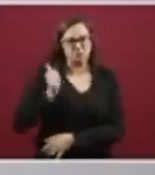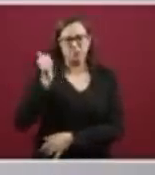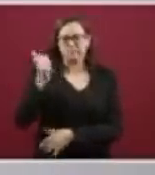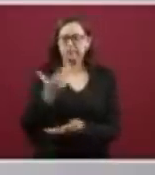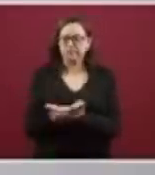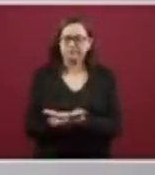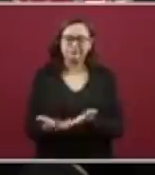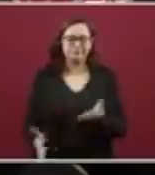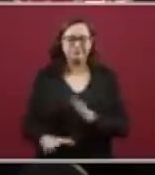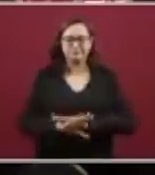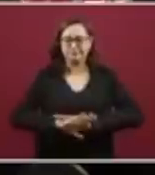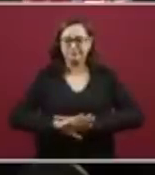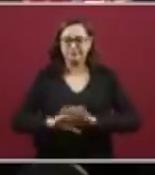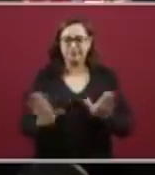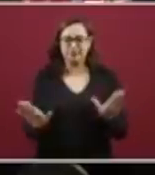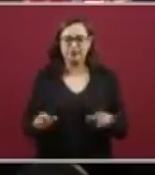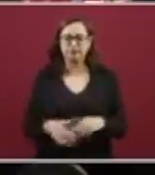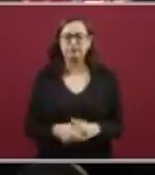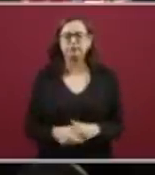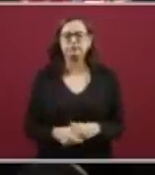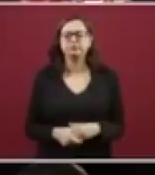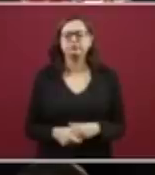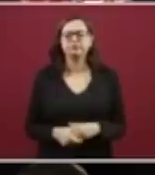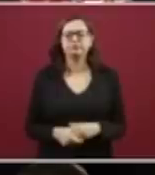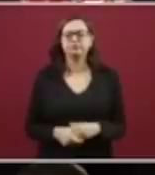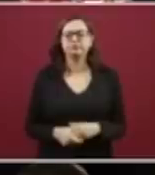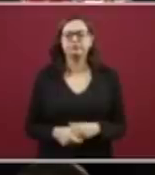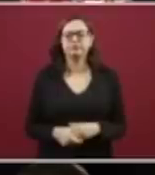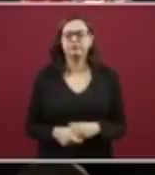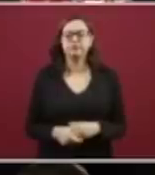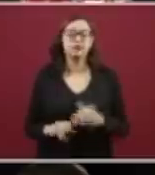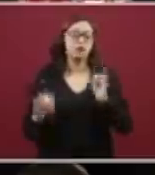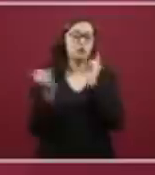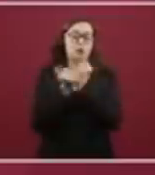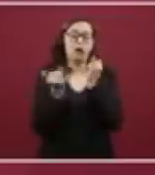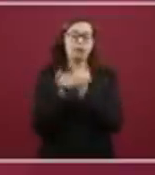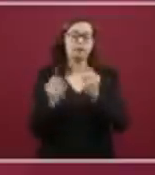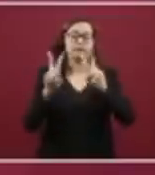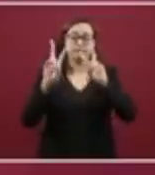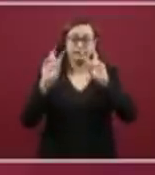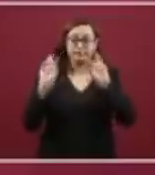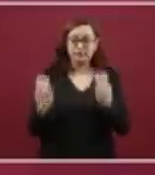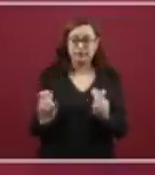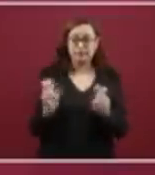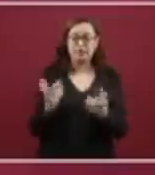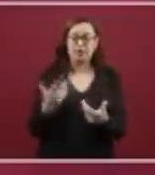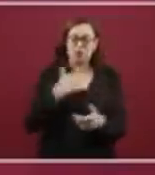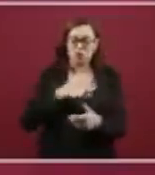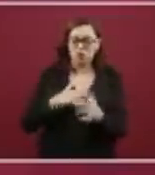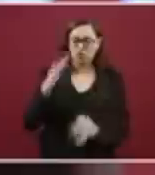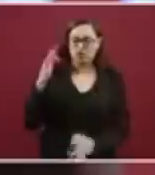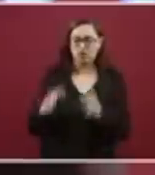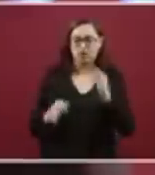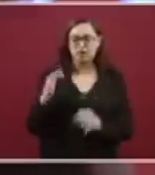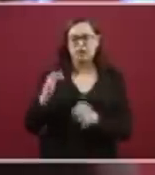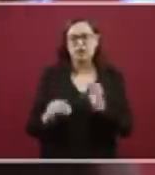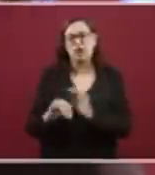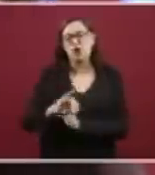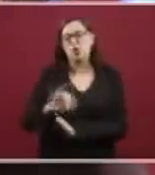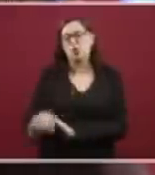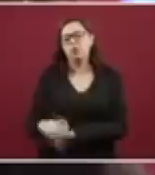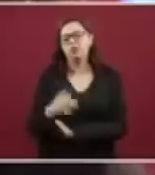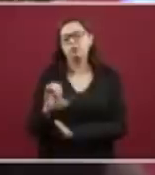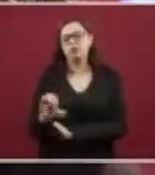Toda la parte de impartición de justicia cambia. Vamos a pasar de las juntas de conciliación y